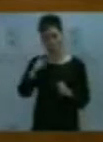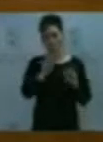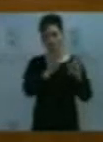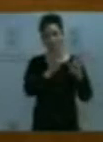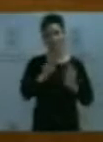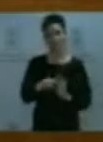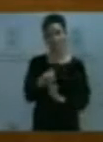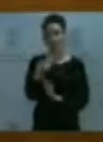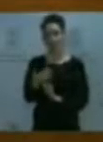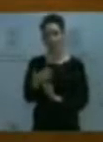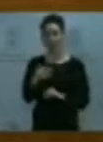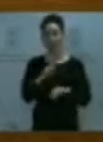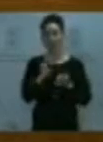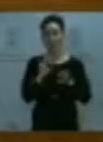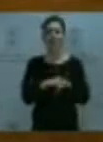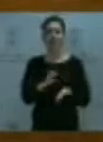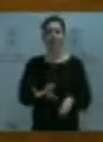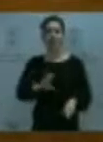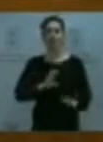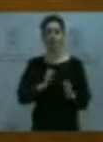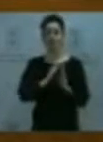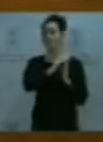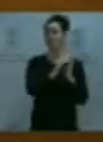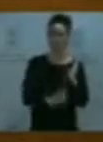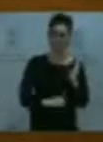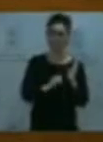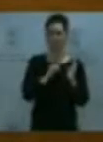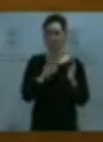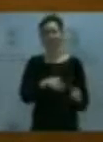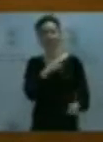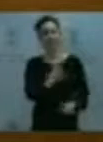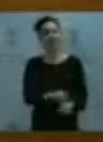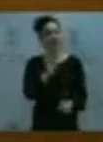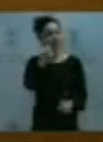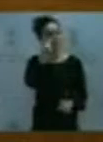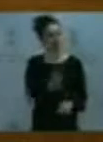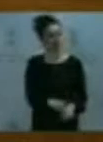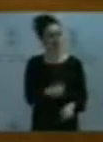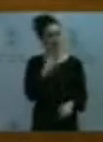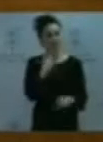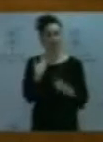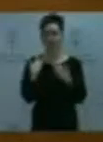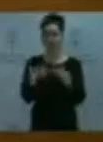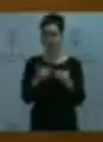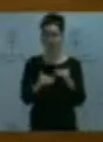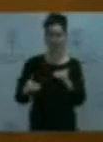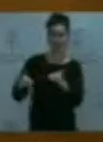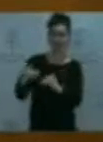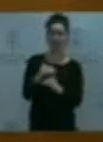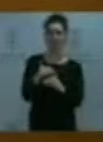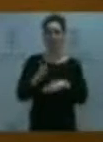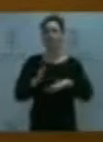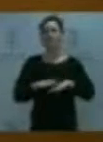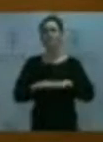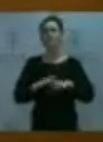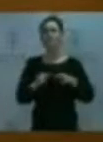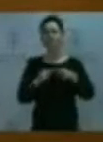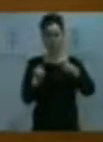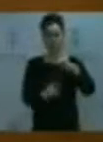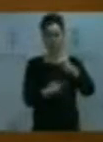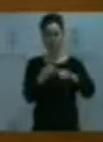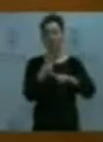el del bondadoso Javier Fernández empieza en el 10, al menos ya hay medio punto de diferencia. Medio